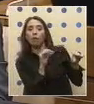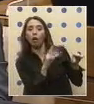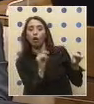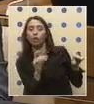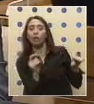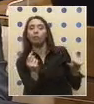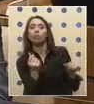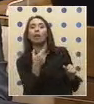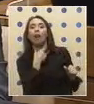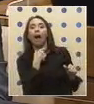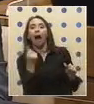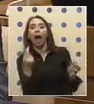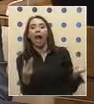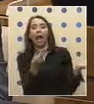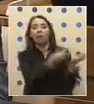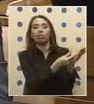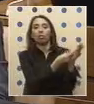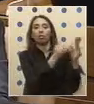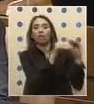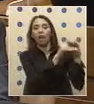caución suficiente.